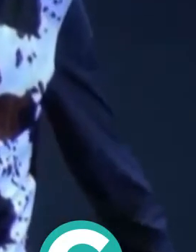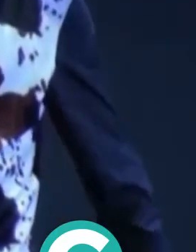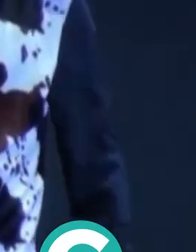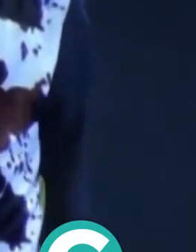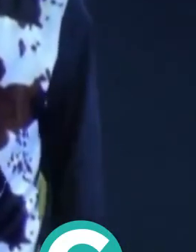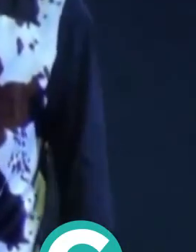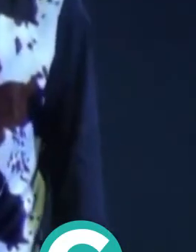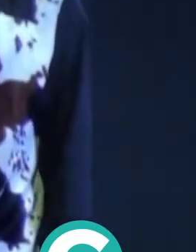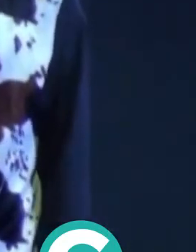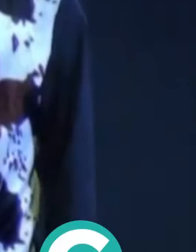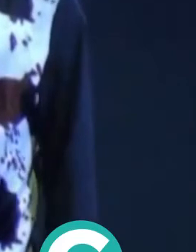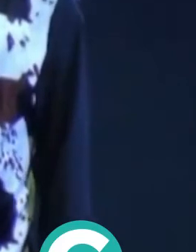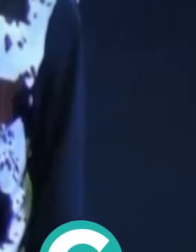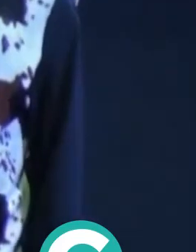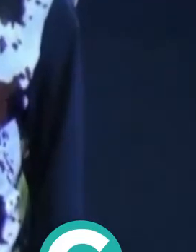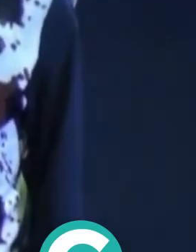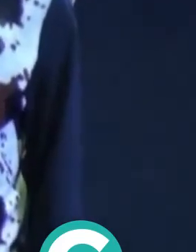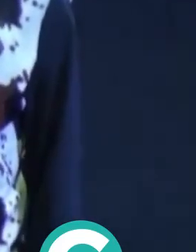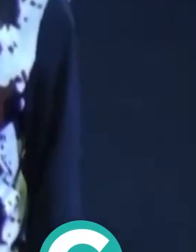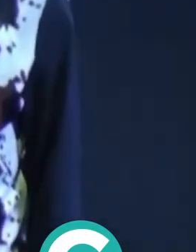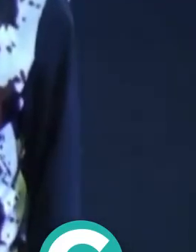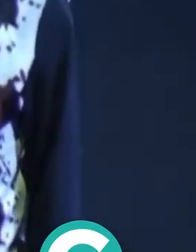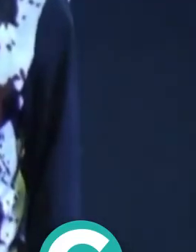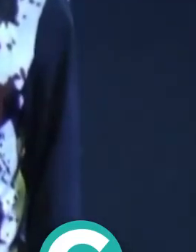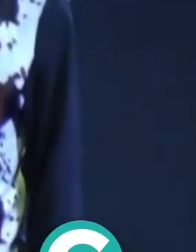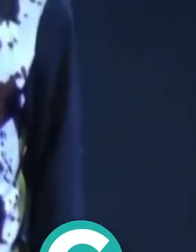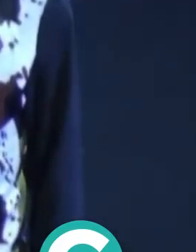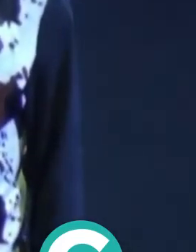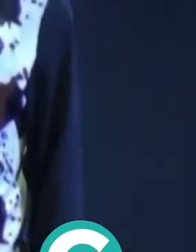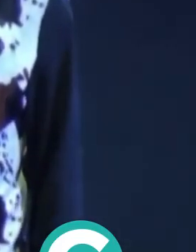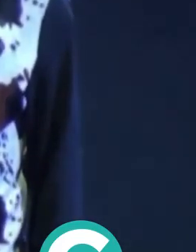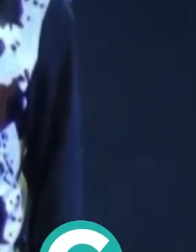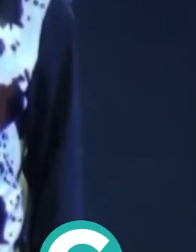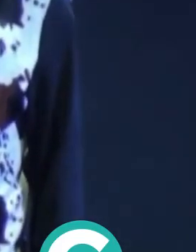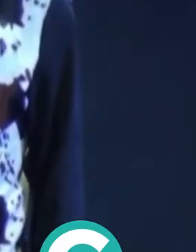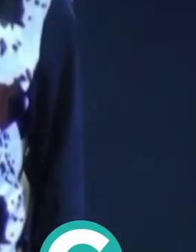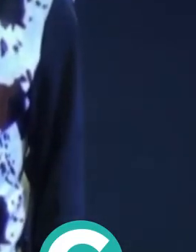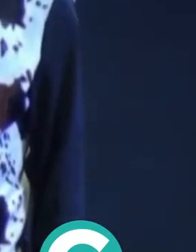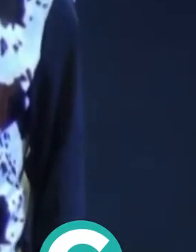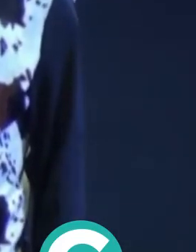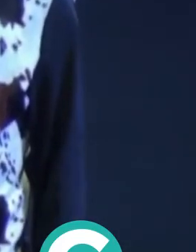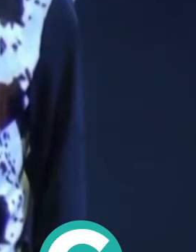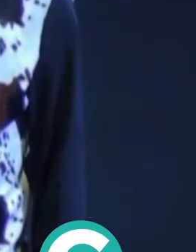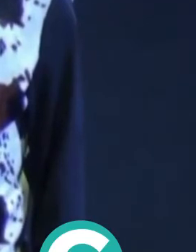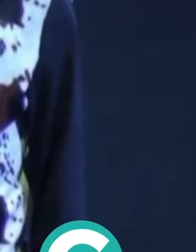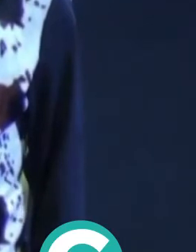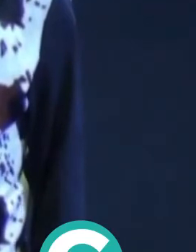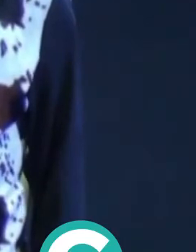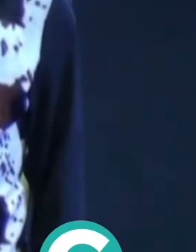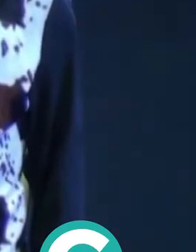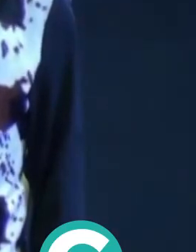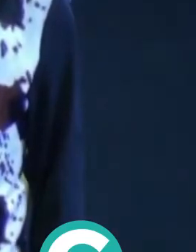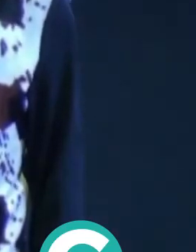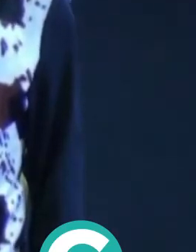no. Si me falta el alimento, me puedo comer a mis crías. No me mire horrorizado, que a veces tú también